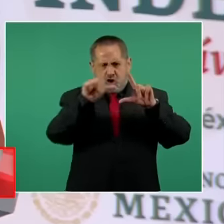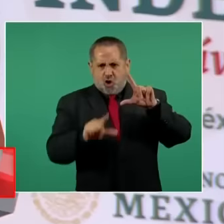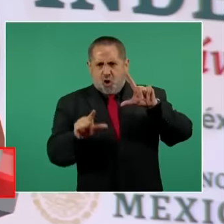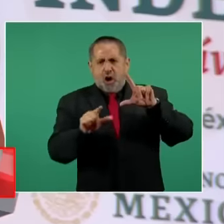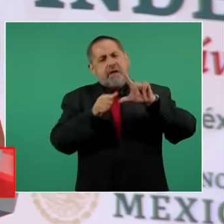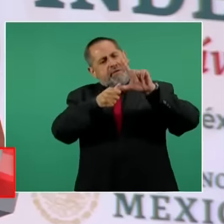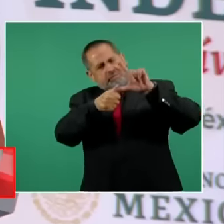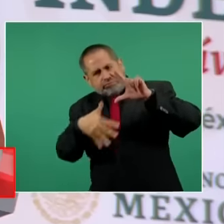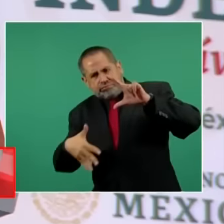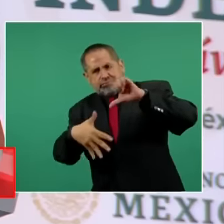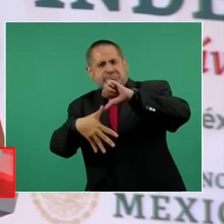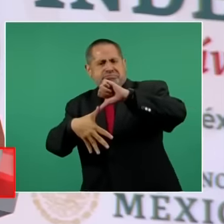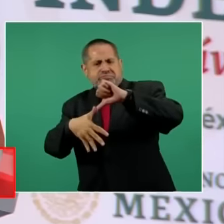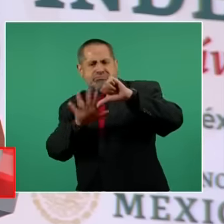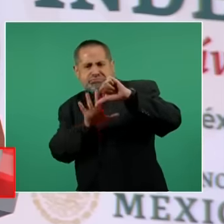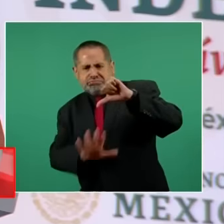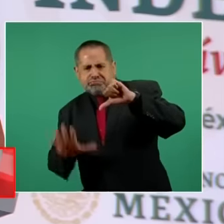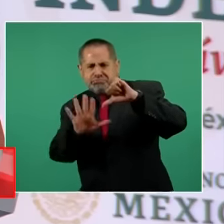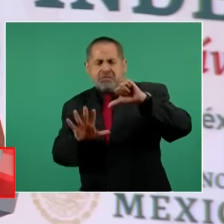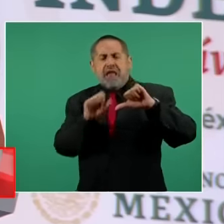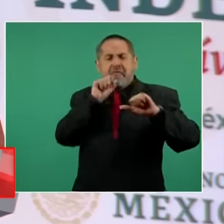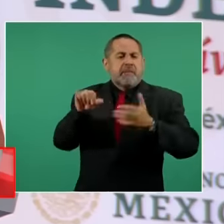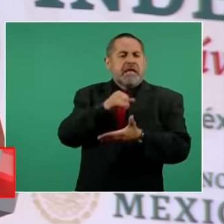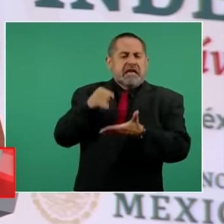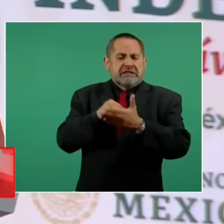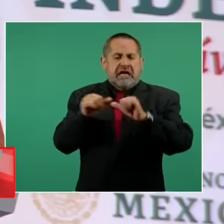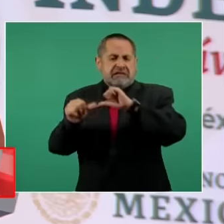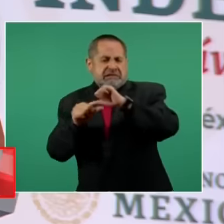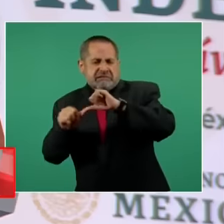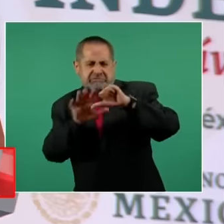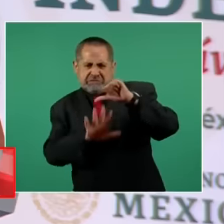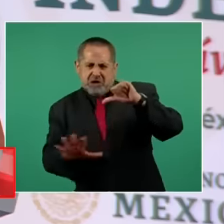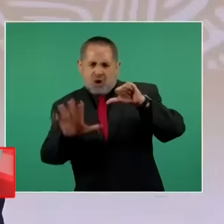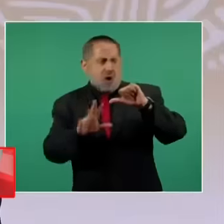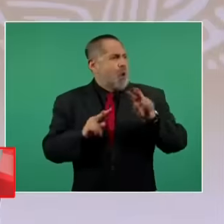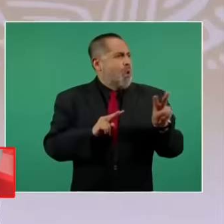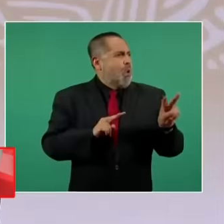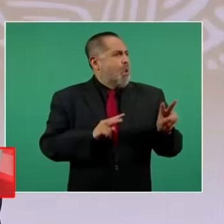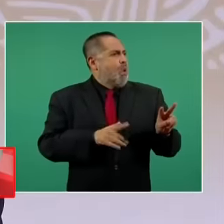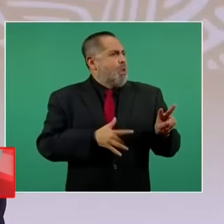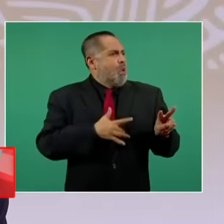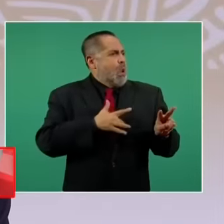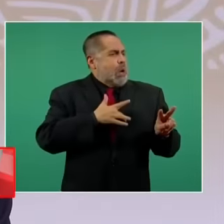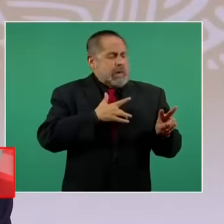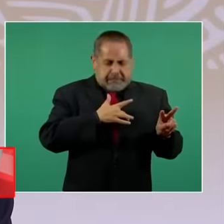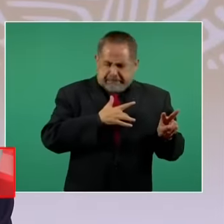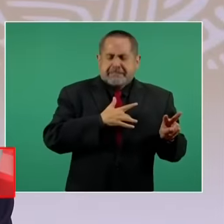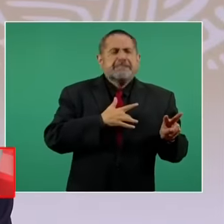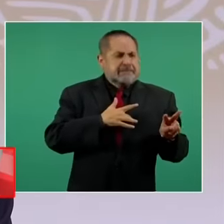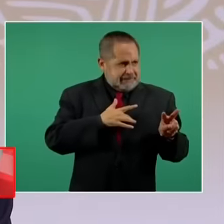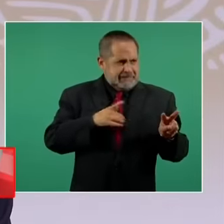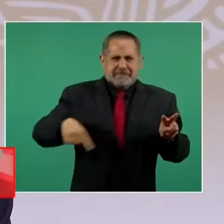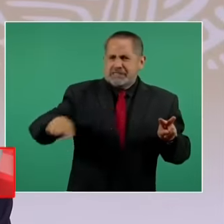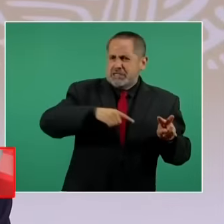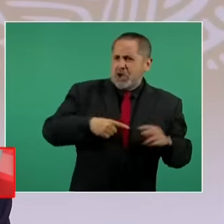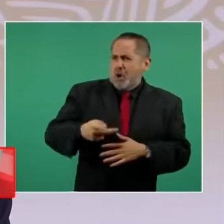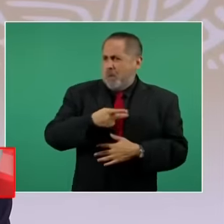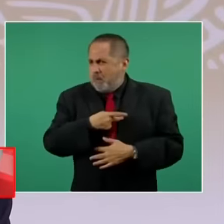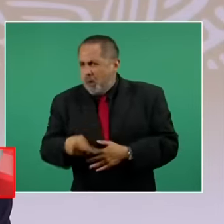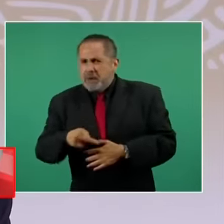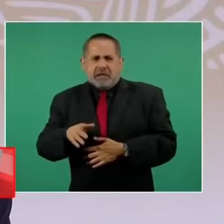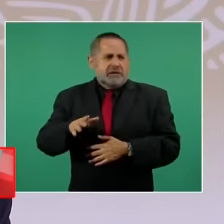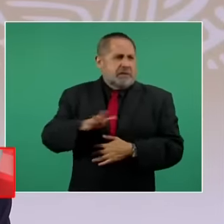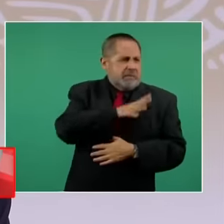de Centro y Suramérica y de las Antillas. Reivindicaba a todos los sectores criollos pobres, blancos,